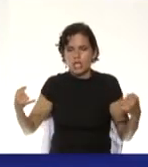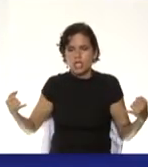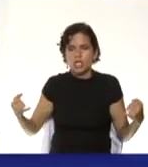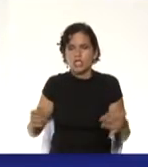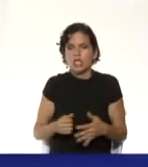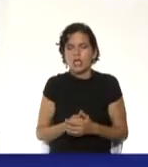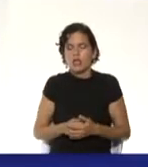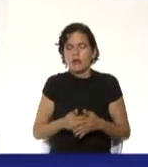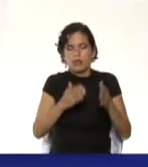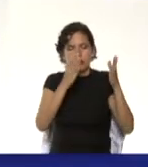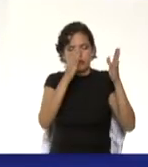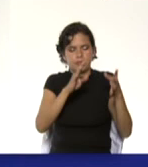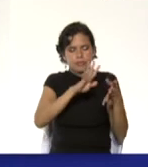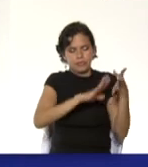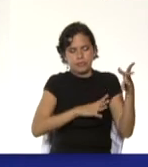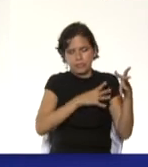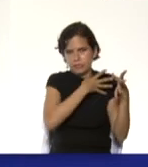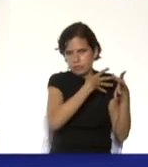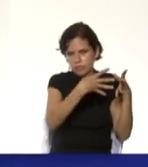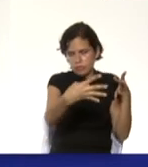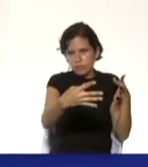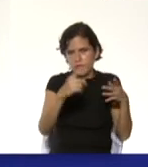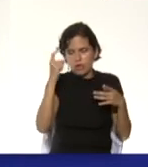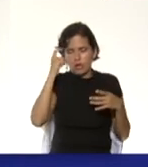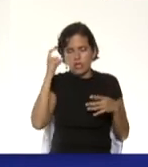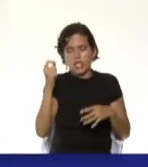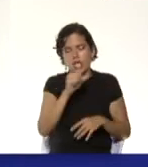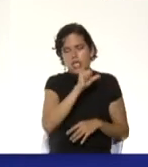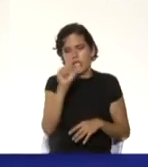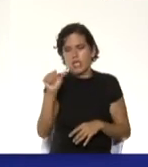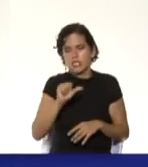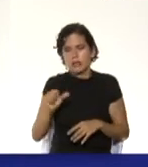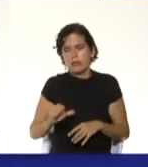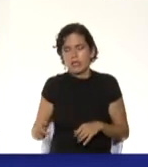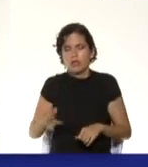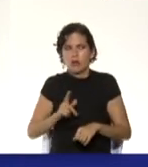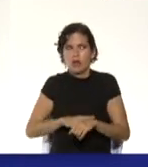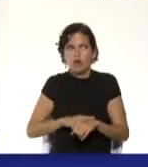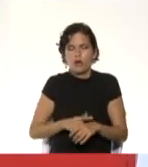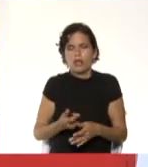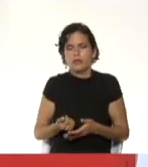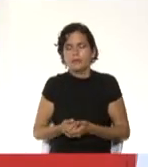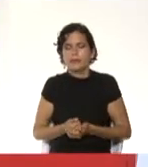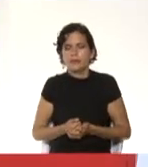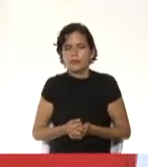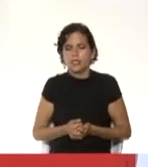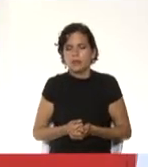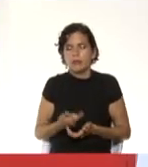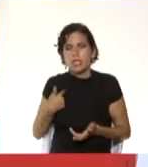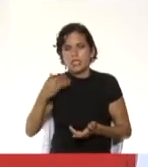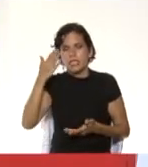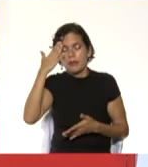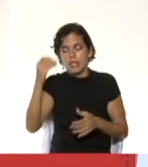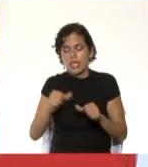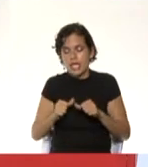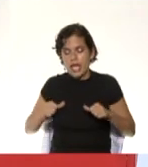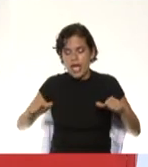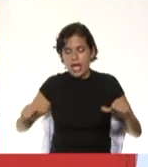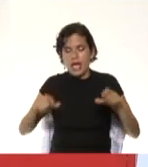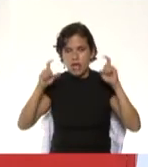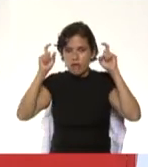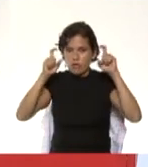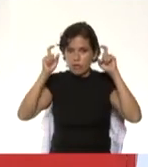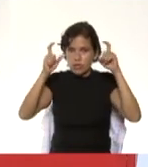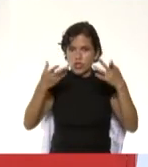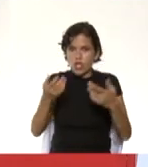las columnas con los días de la semana y las filas con las horas, para entonces saber qué área de formación pedagógica es